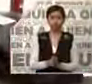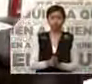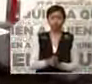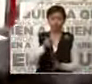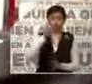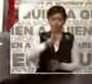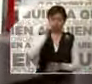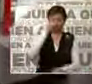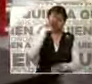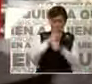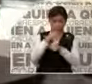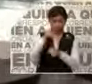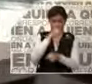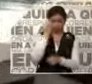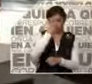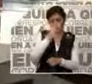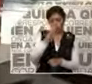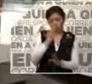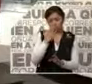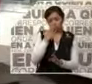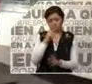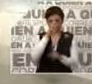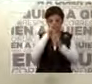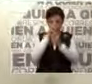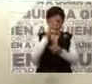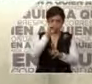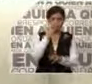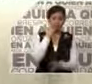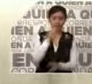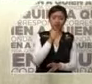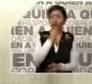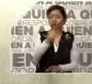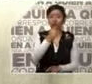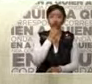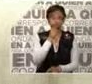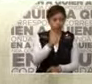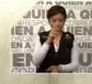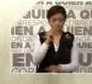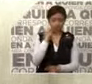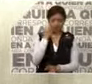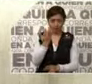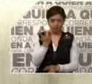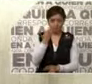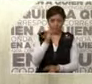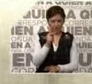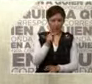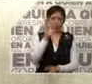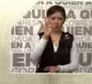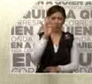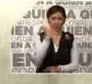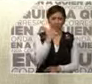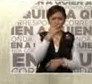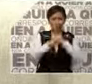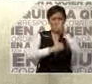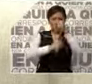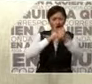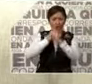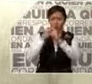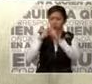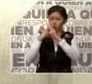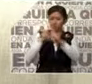Bueno, pues la directora del plantel sus razones tendrá, se los guardó porque no quiso comentar algo al respecto. Oiga, 45 años de trabajo prácticamente